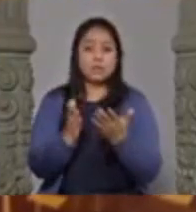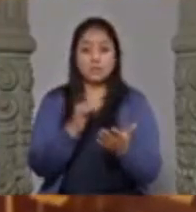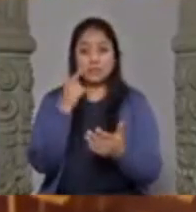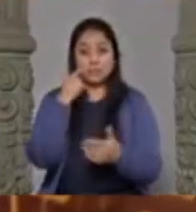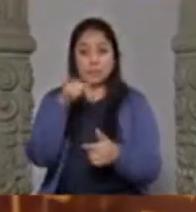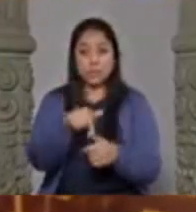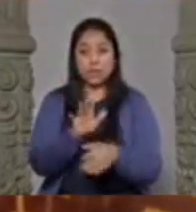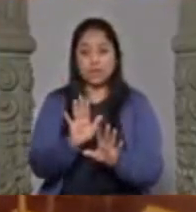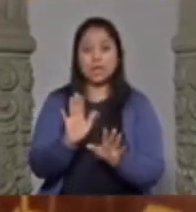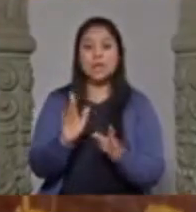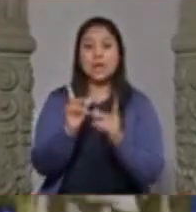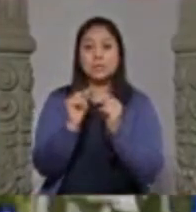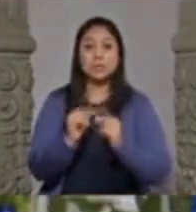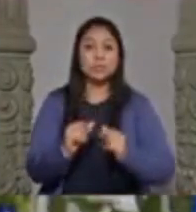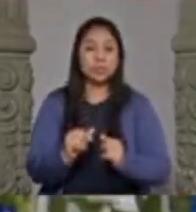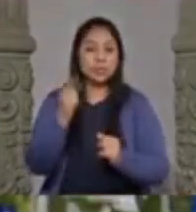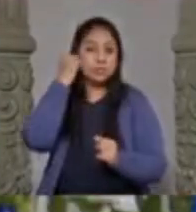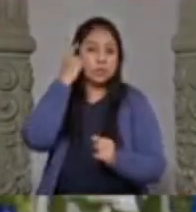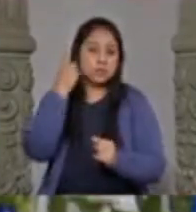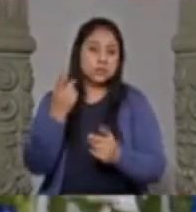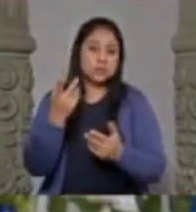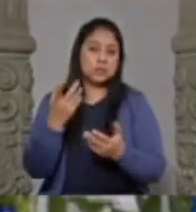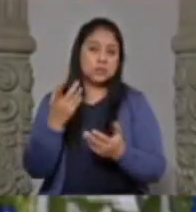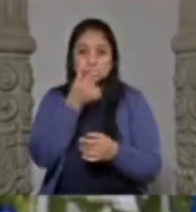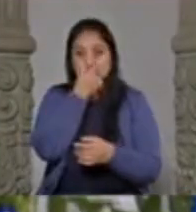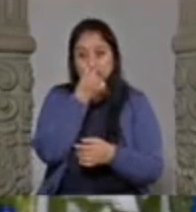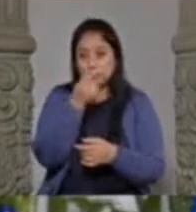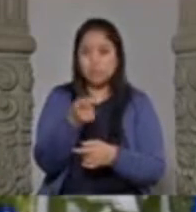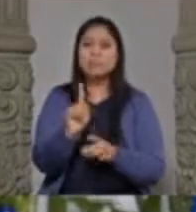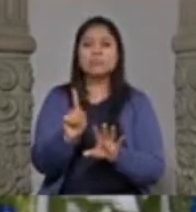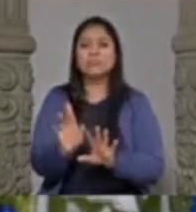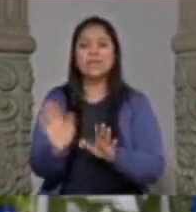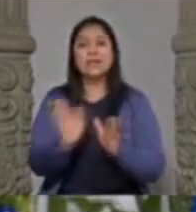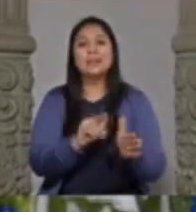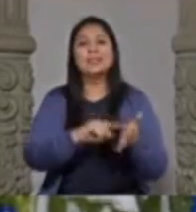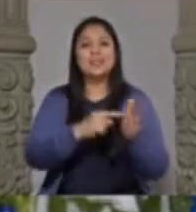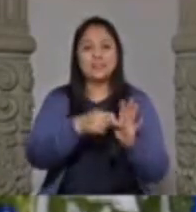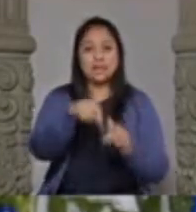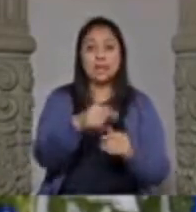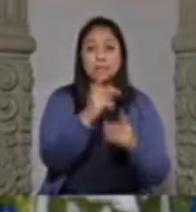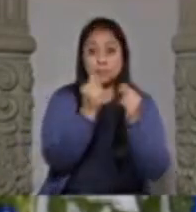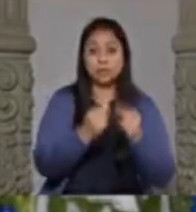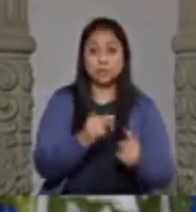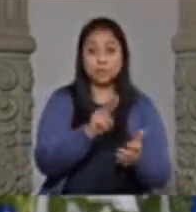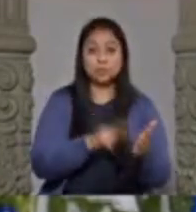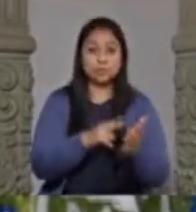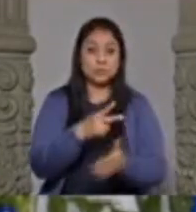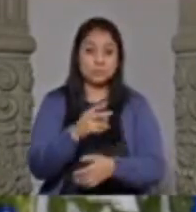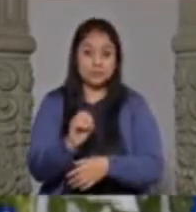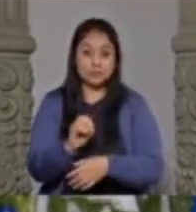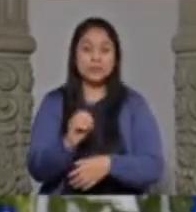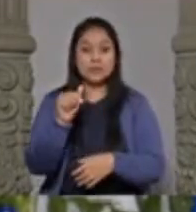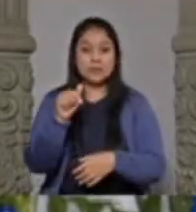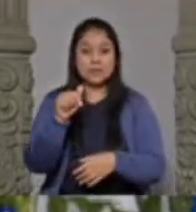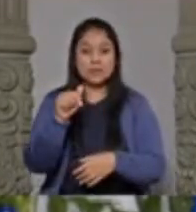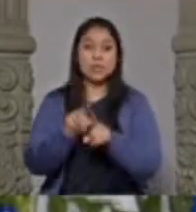imprescindible ahorita tenerlo, dejar vigente este presupuesto implica que vamos a tener que luchar por tener unos